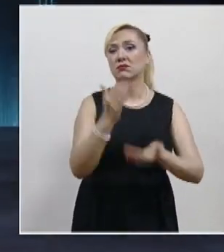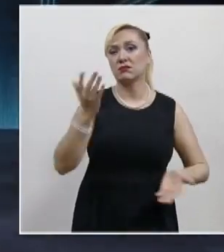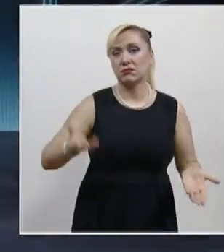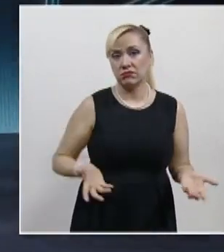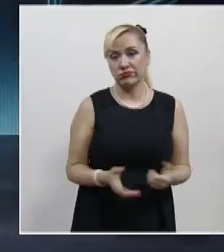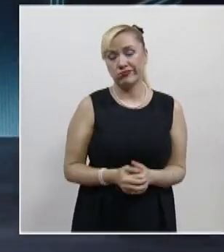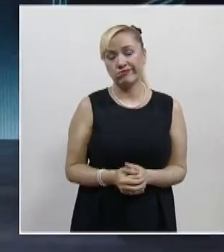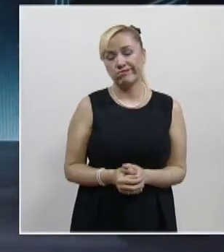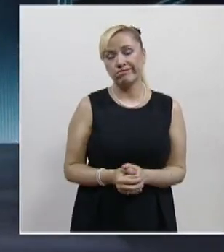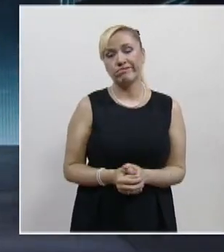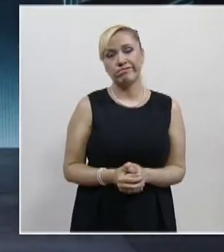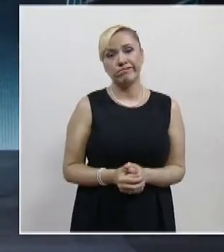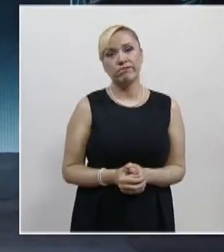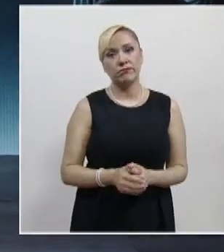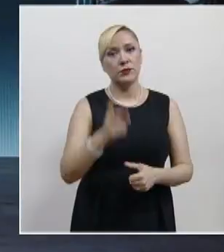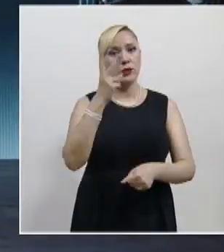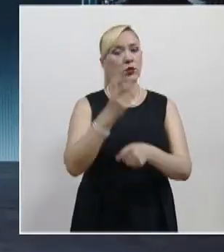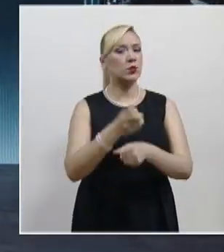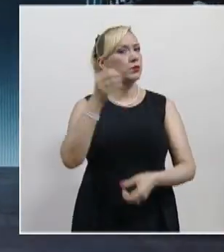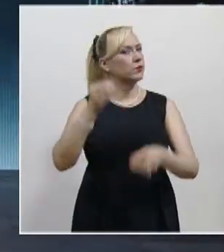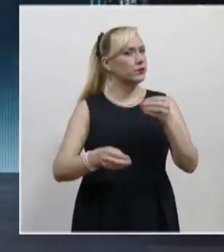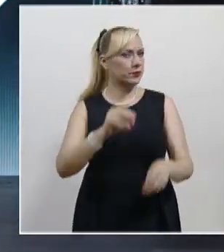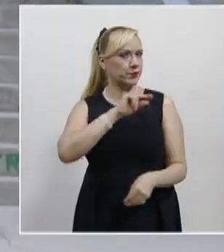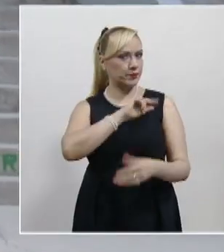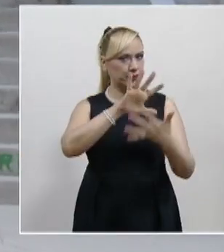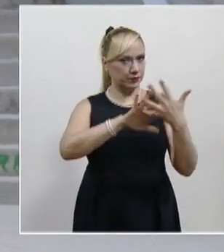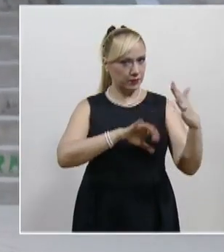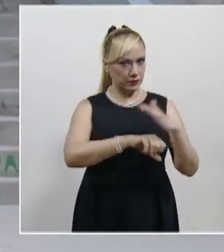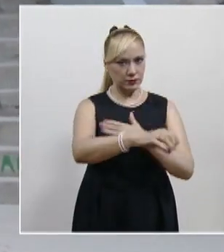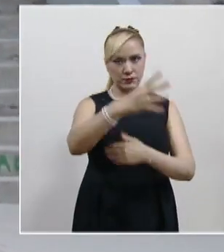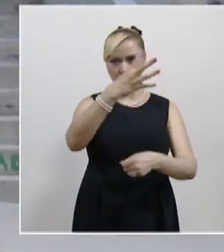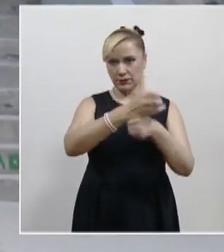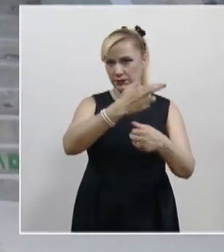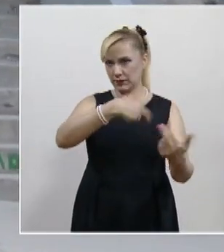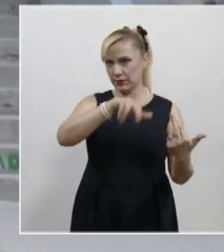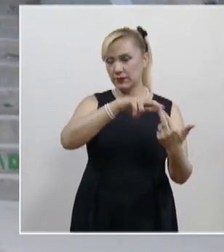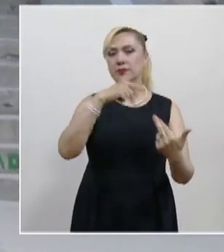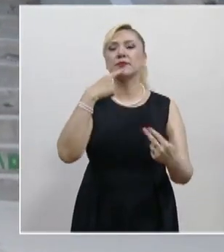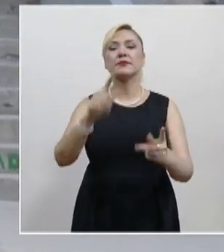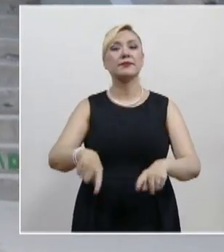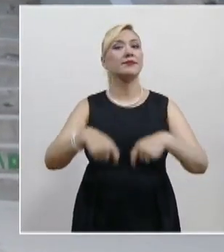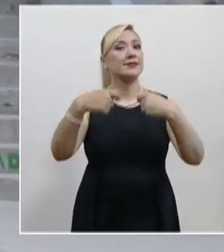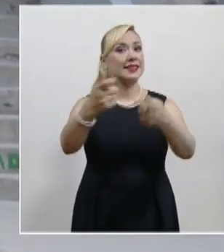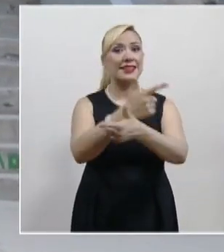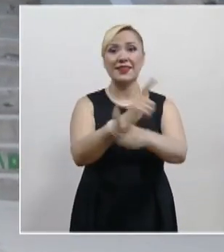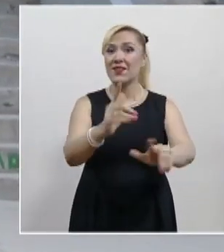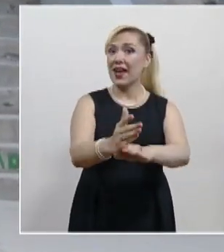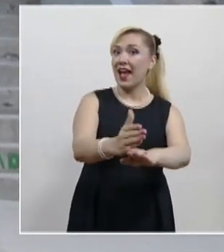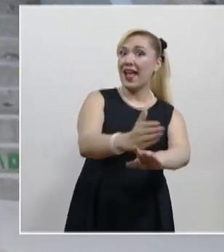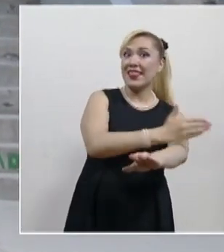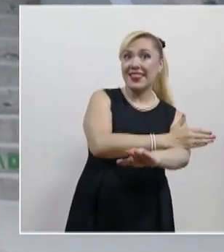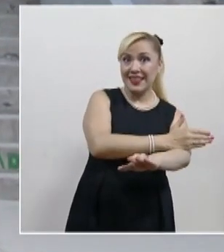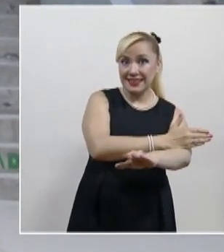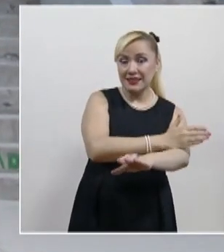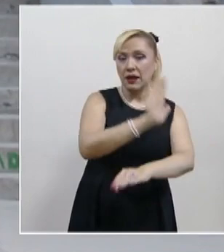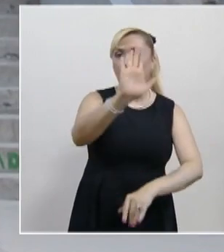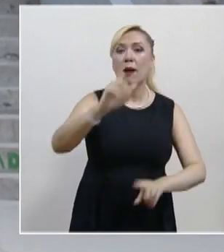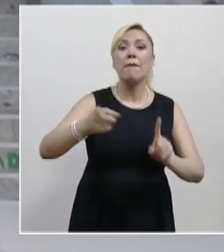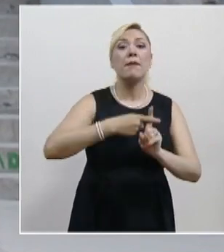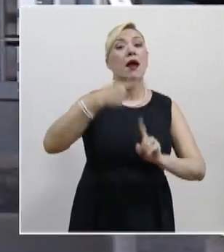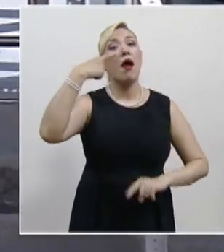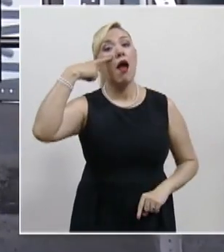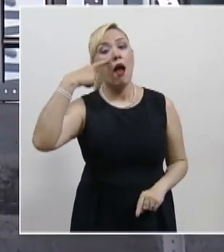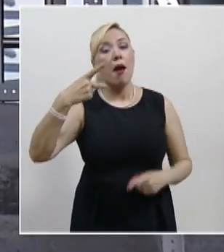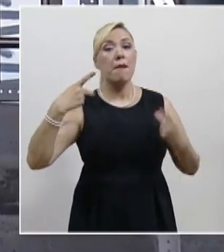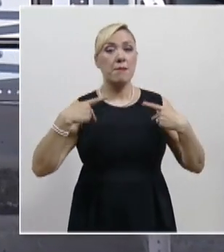El segundo tribunal colegiado en materia penal del Cuarto Circuito determinó que el otorgamiento de la libertad condicionada debe supeditarse a que la